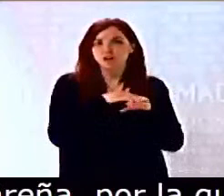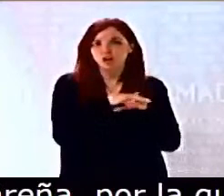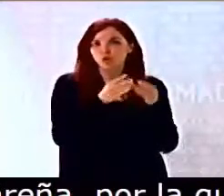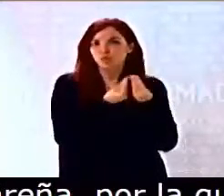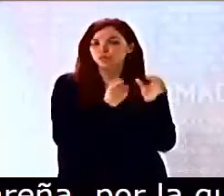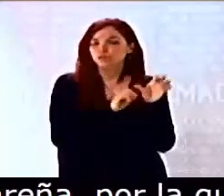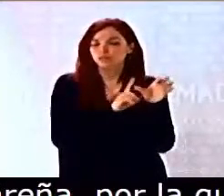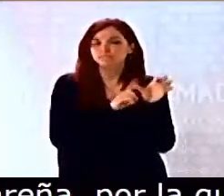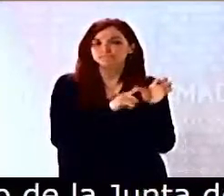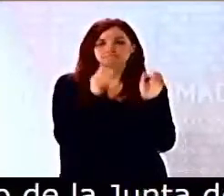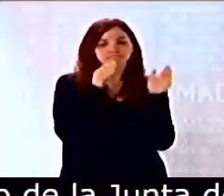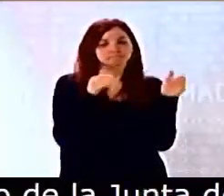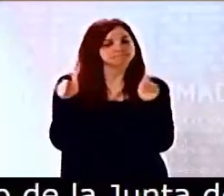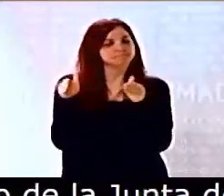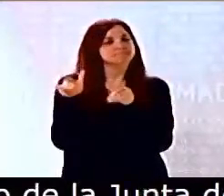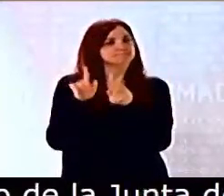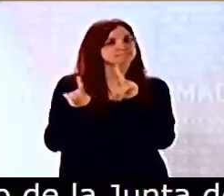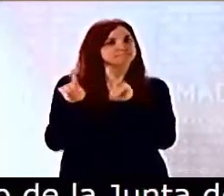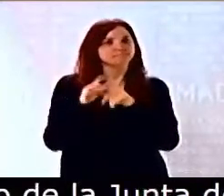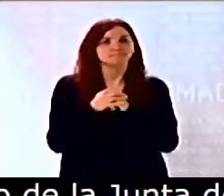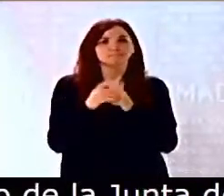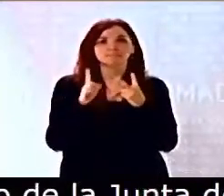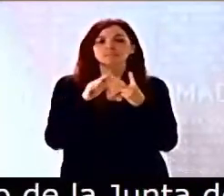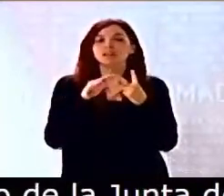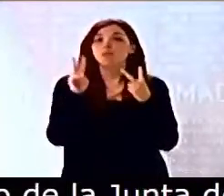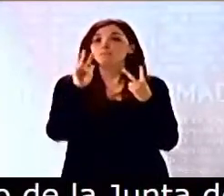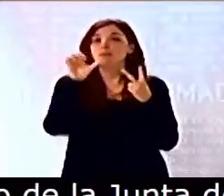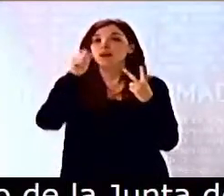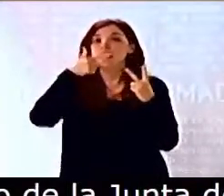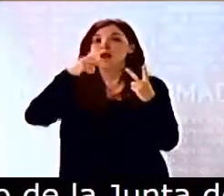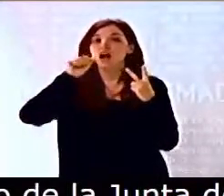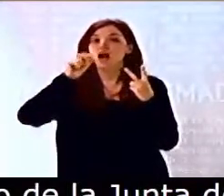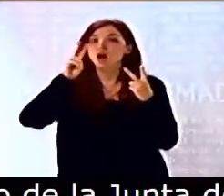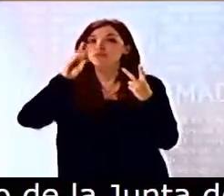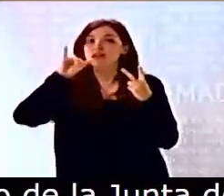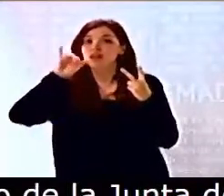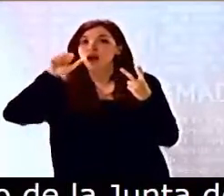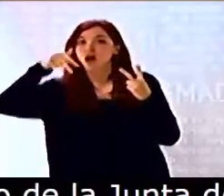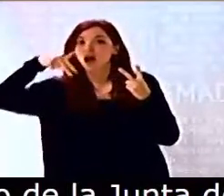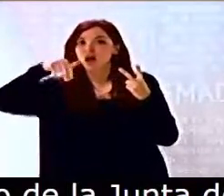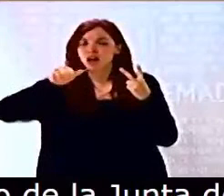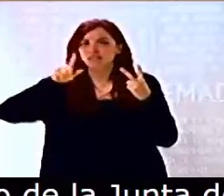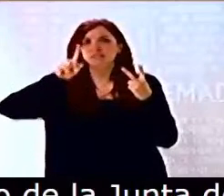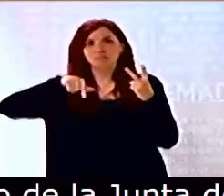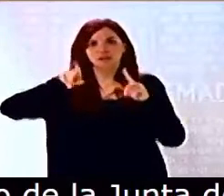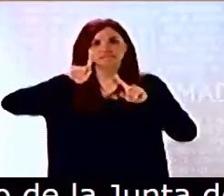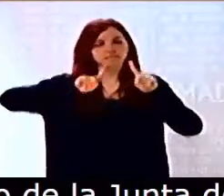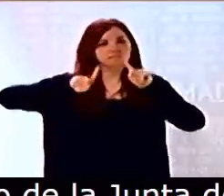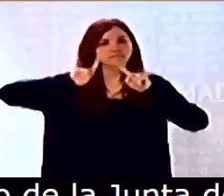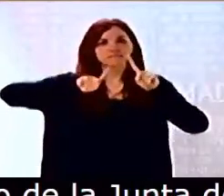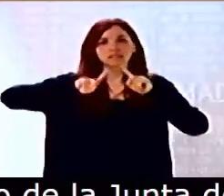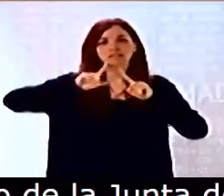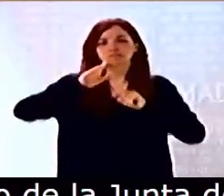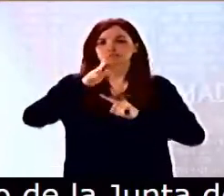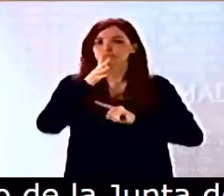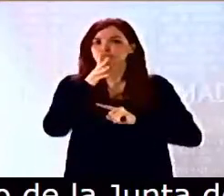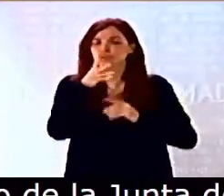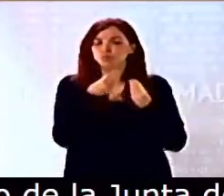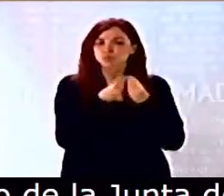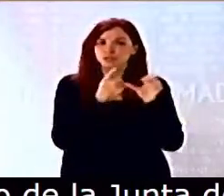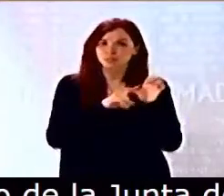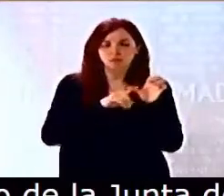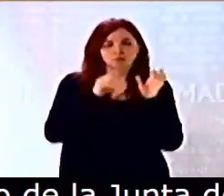Extremadura, Vegaviana, por la que sentimos una tremenda preocupación por parte de la Junta